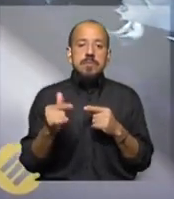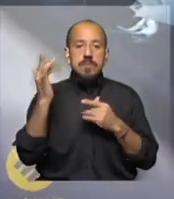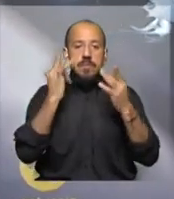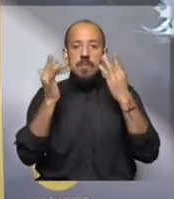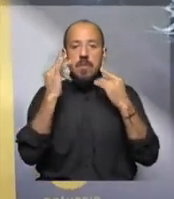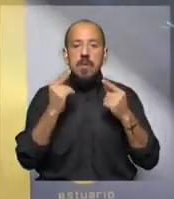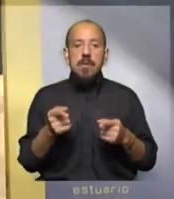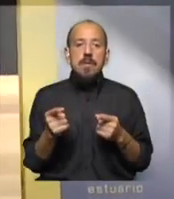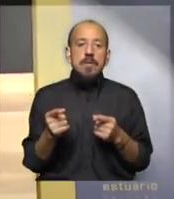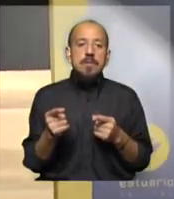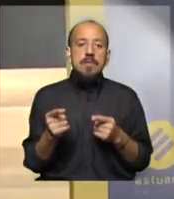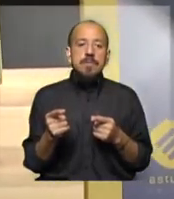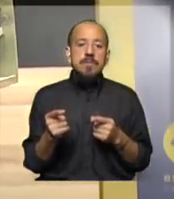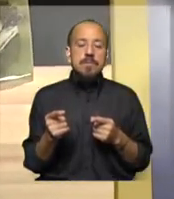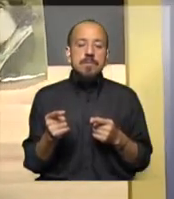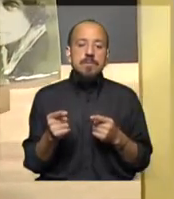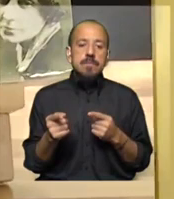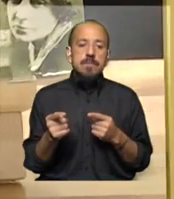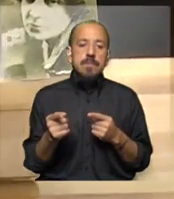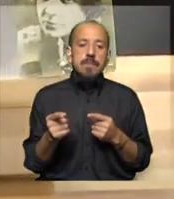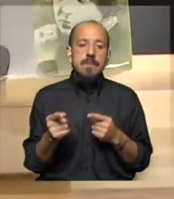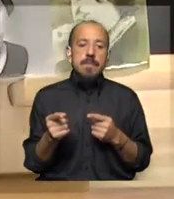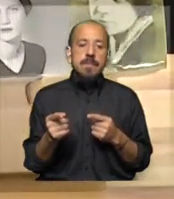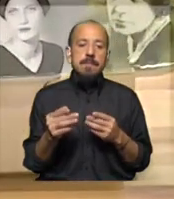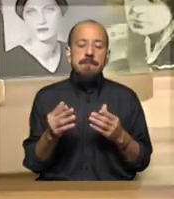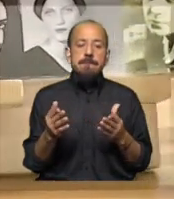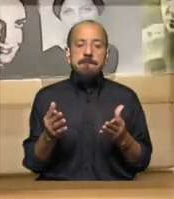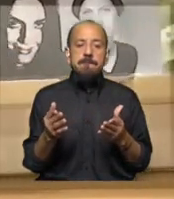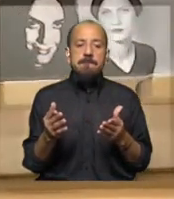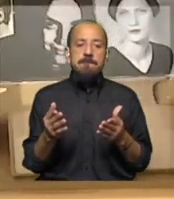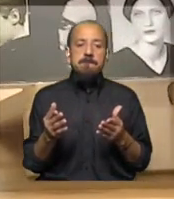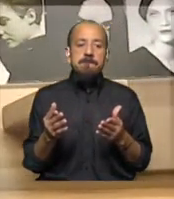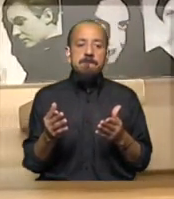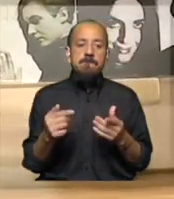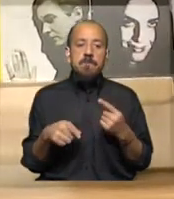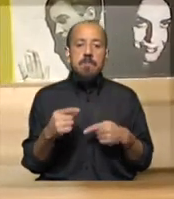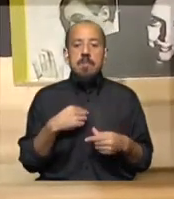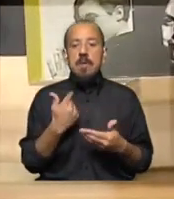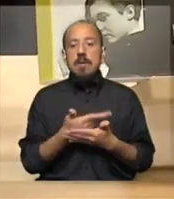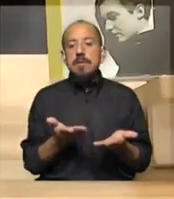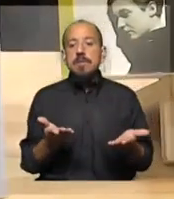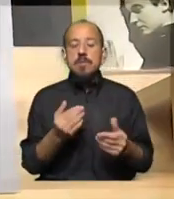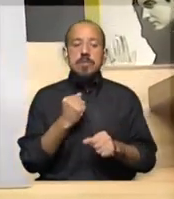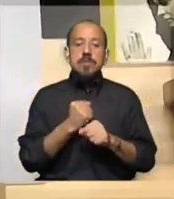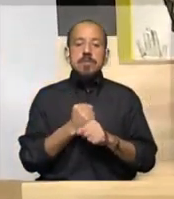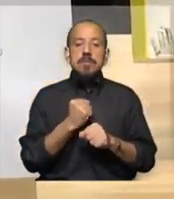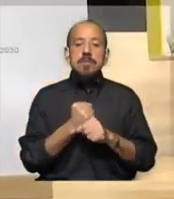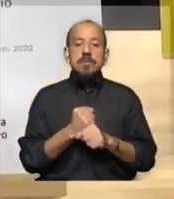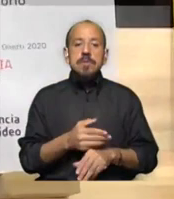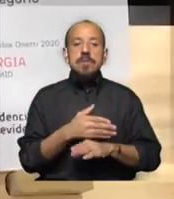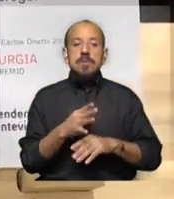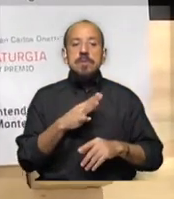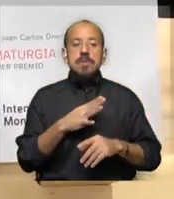muy poco conocidos que vienen a presentar su trabajo y después